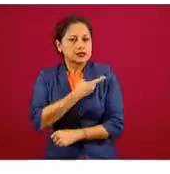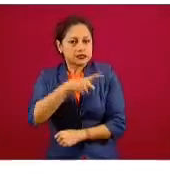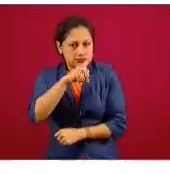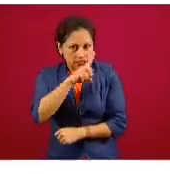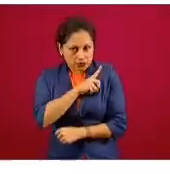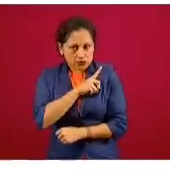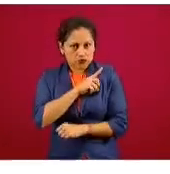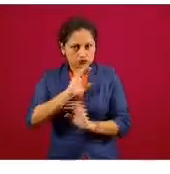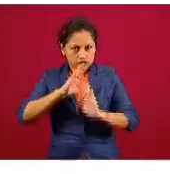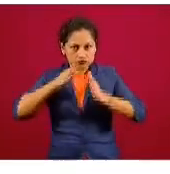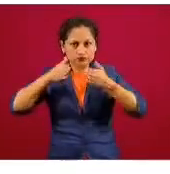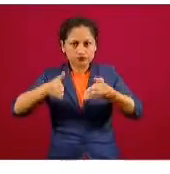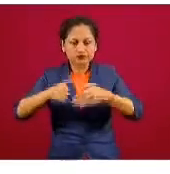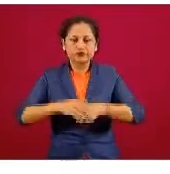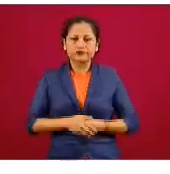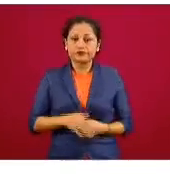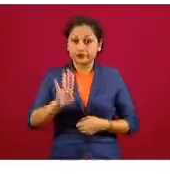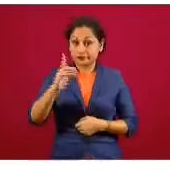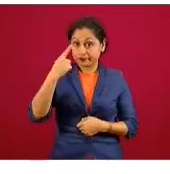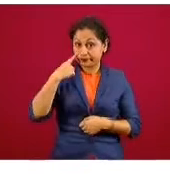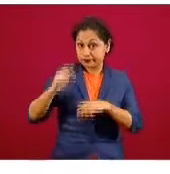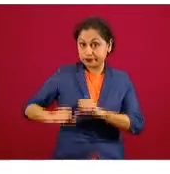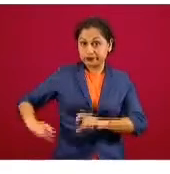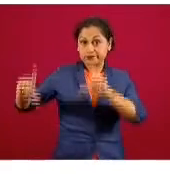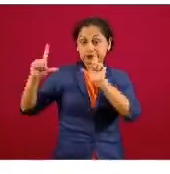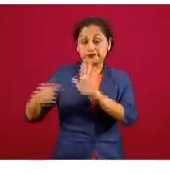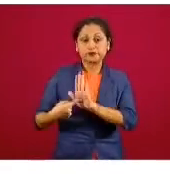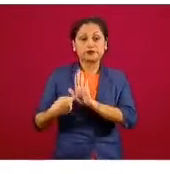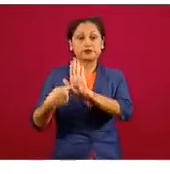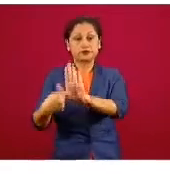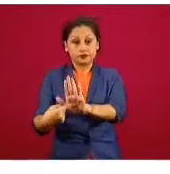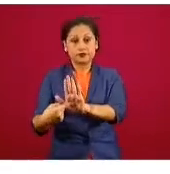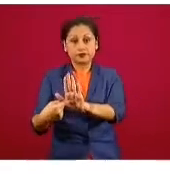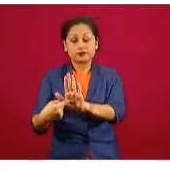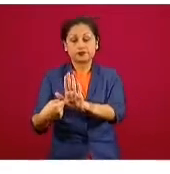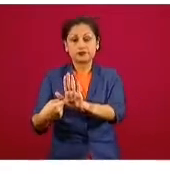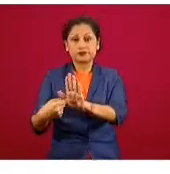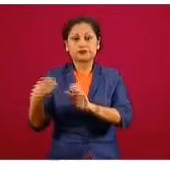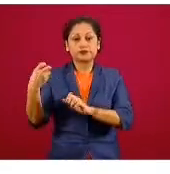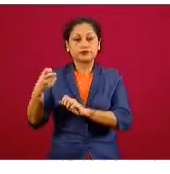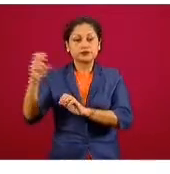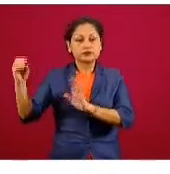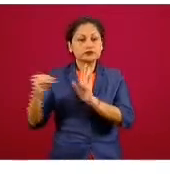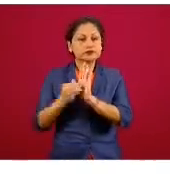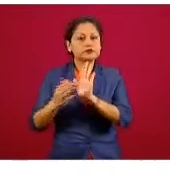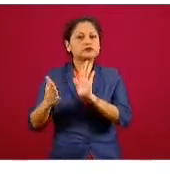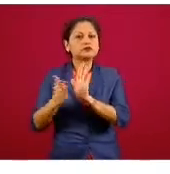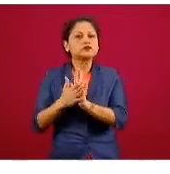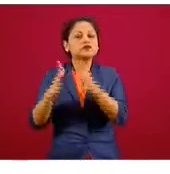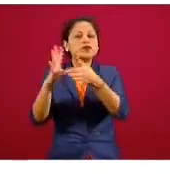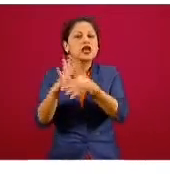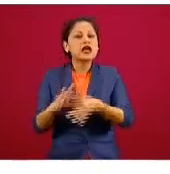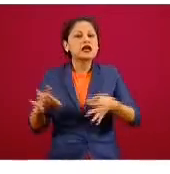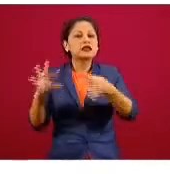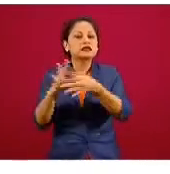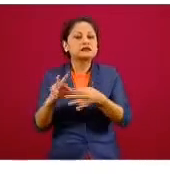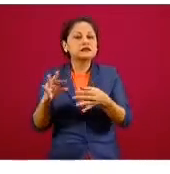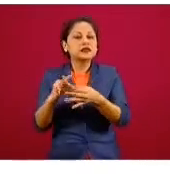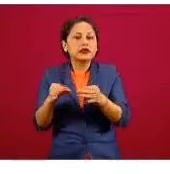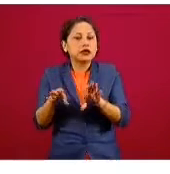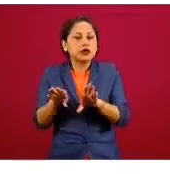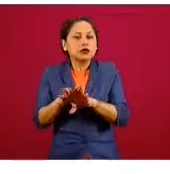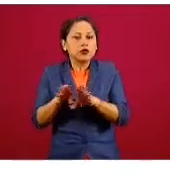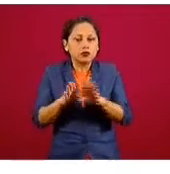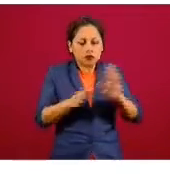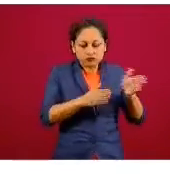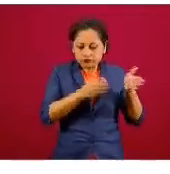la gráfica, la hemos comentado en otras ocasiones, para ilustrar el principio teórico de la mitigación y que en un momento vean